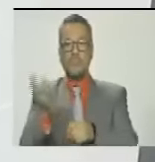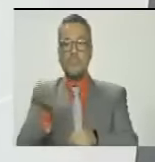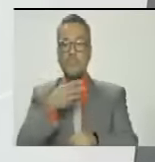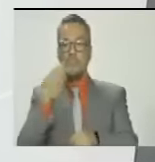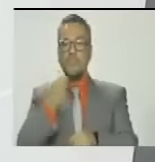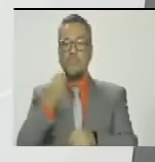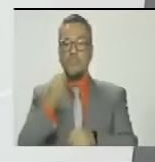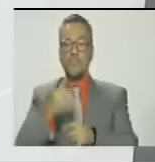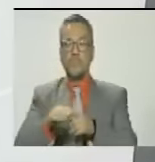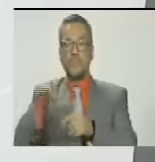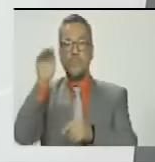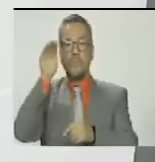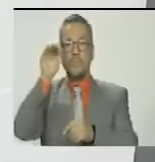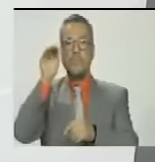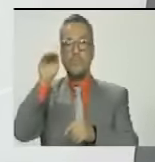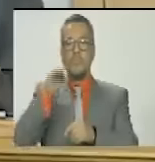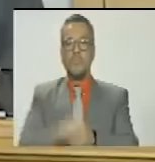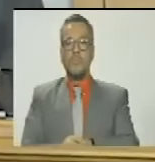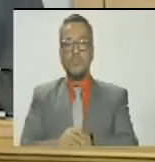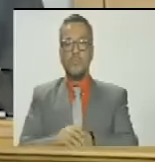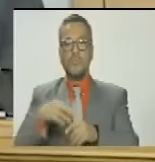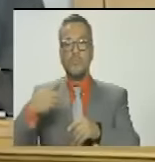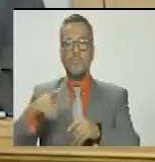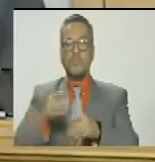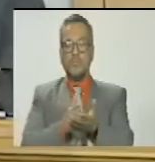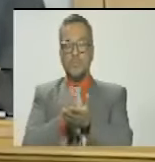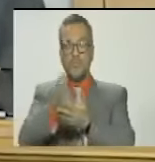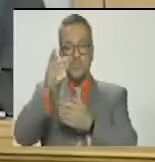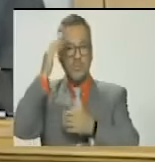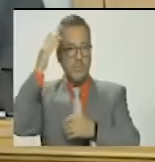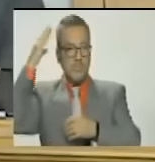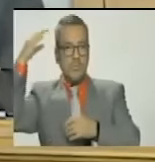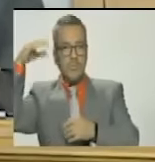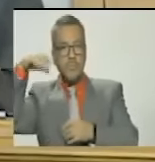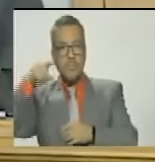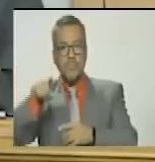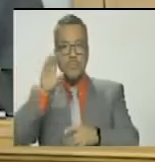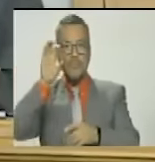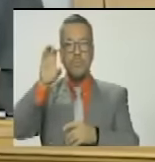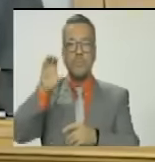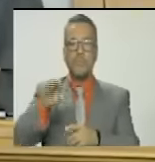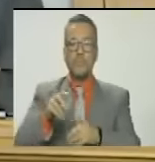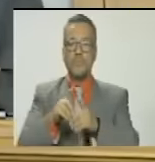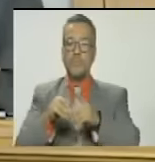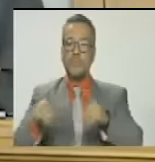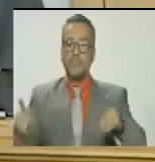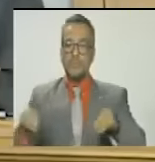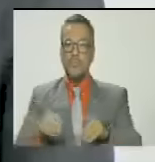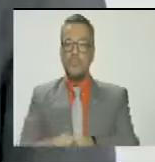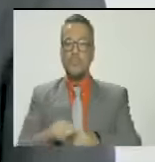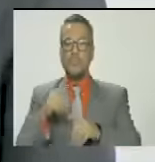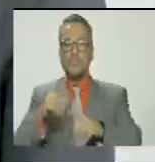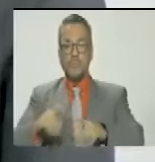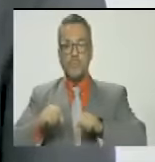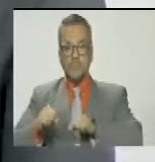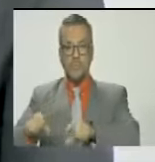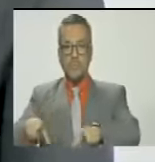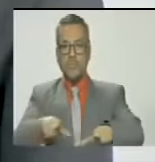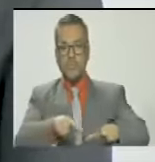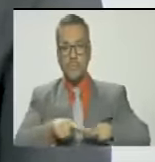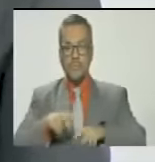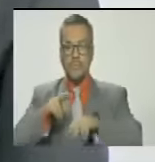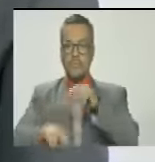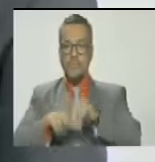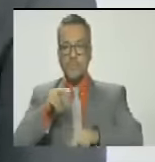juventud, por el futuro, por el derecho a seguir soñando en un país independiente, soberano y